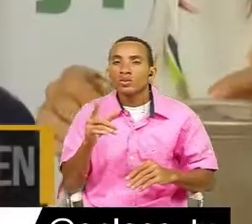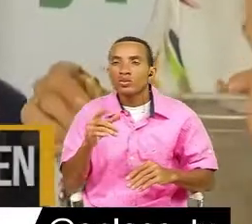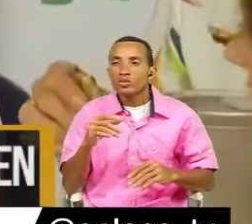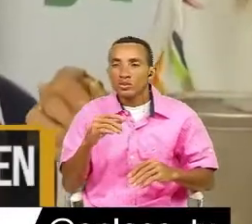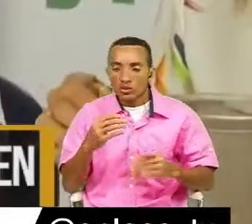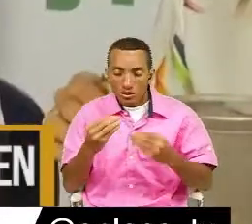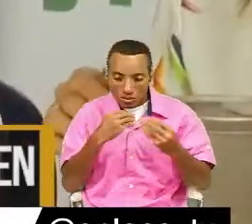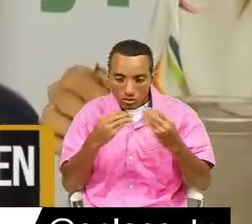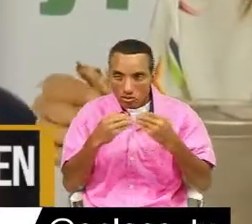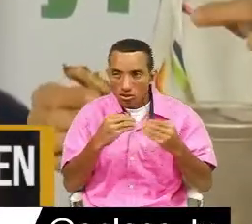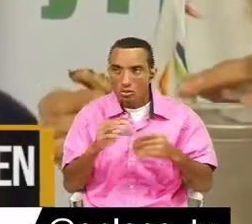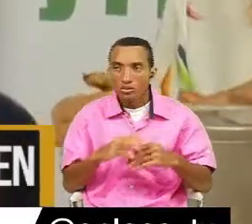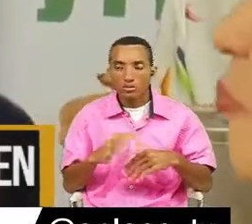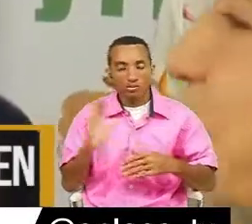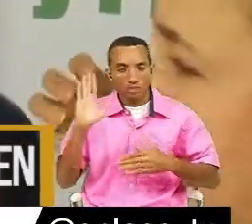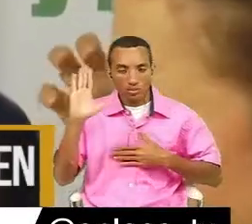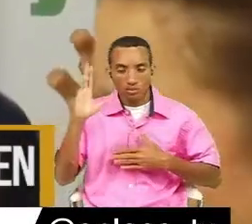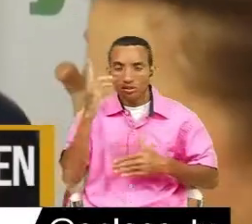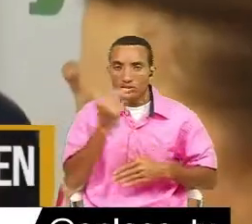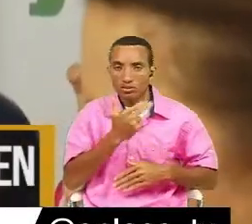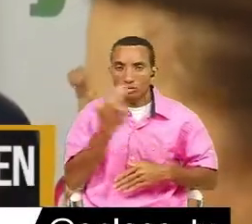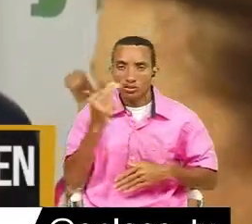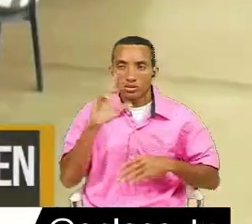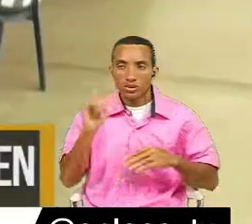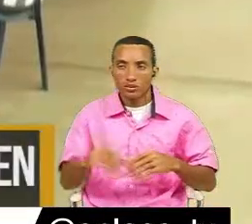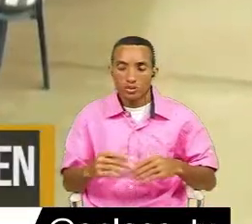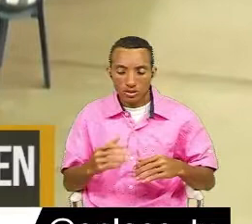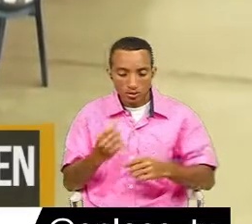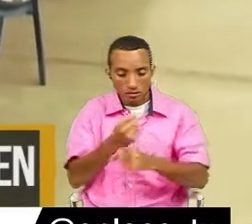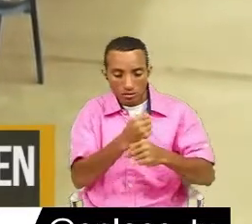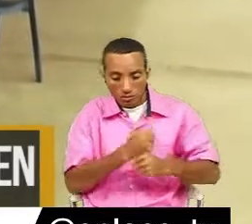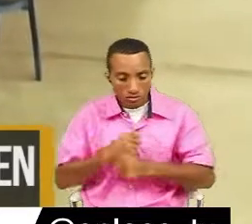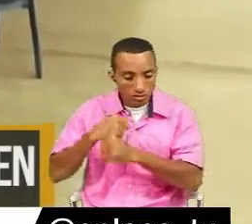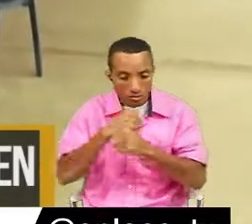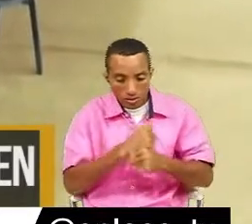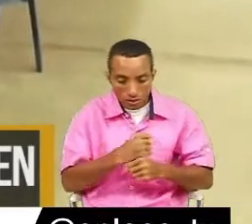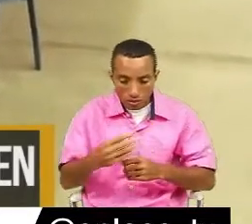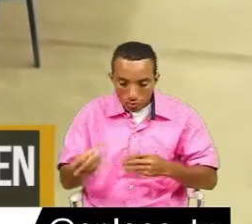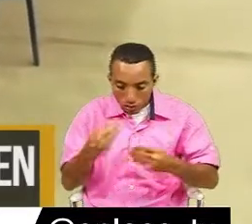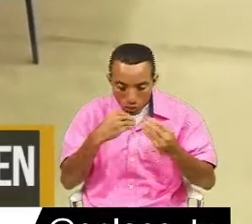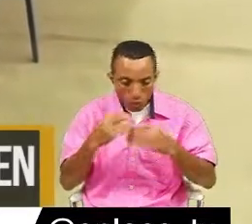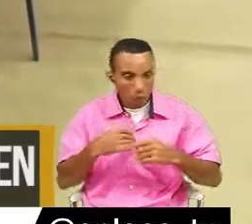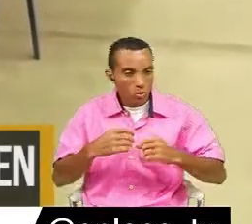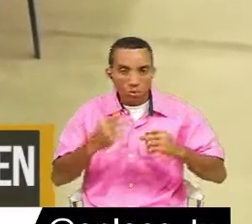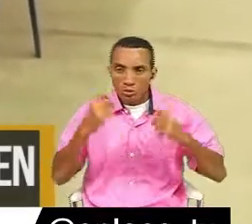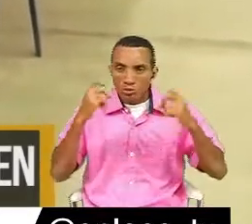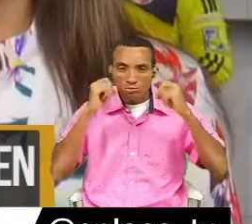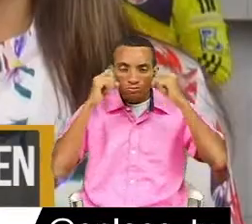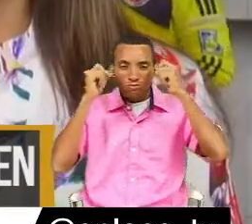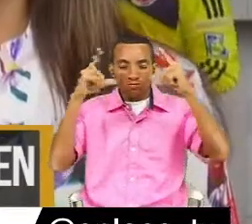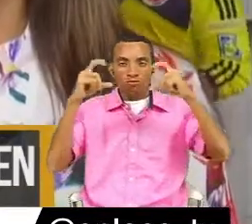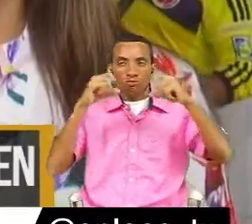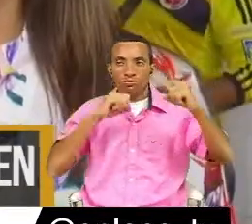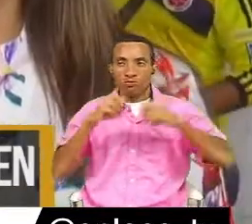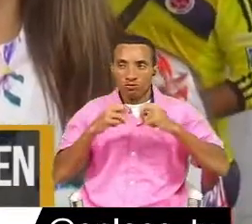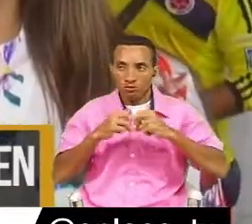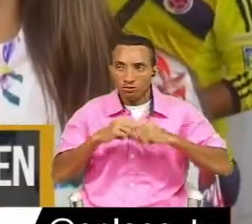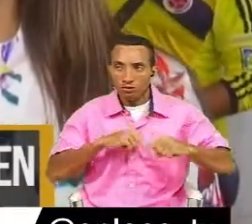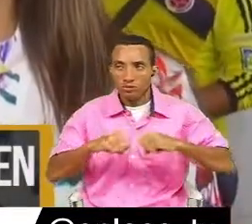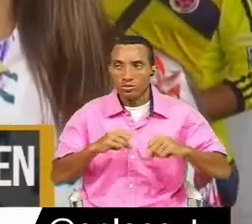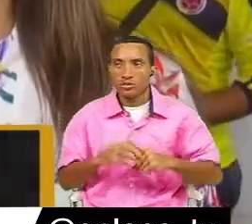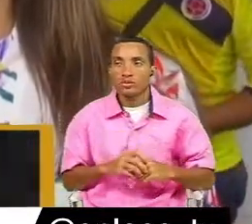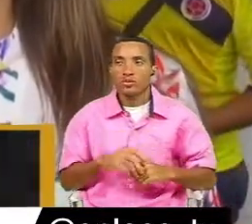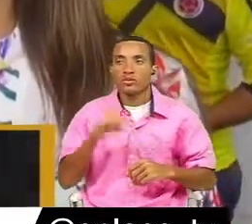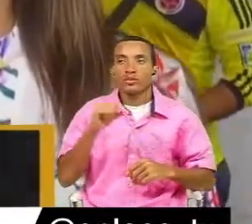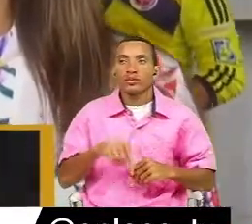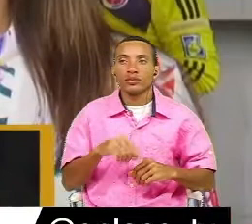se comprometió a respaldar la actividad denominada Sancocho Levantamuertos previsto para este fin de semana. Iniciando con un desayuno aquí en